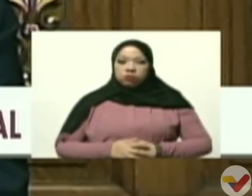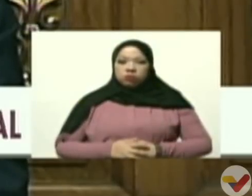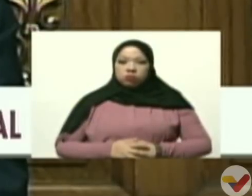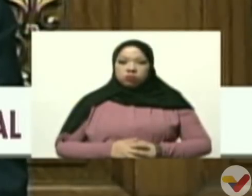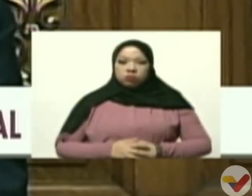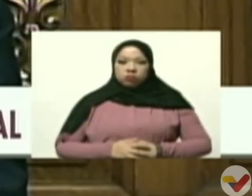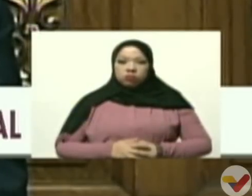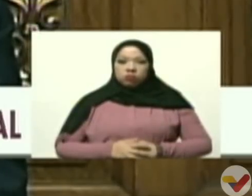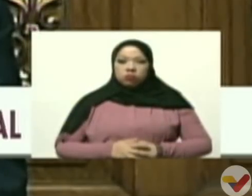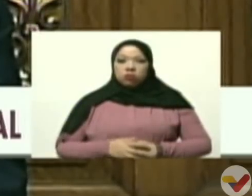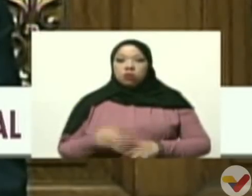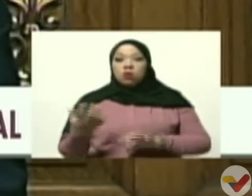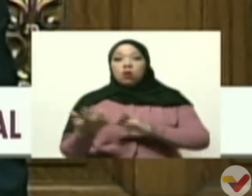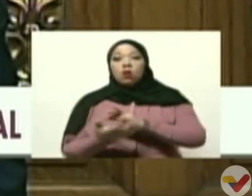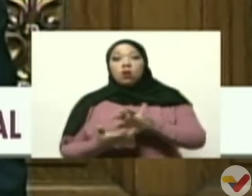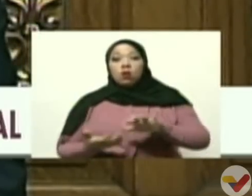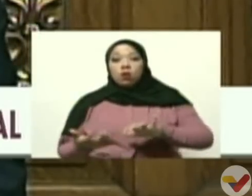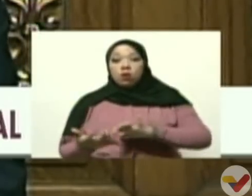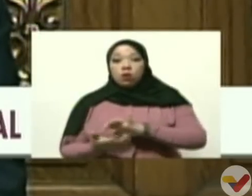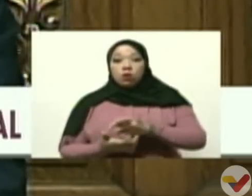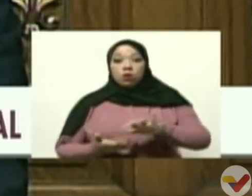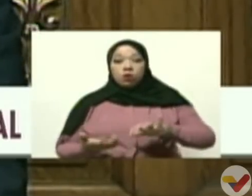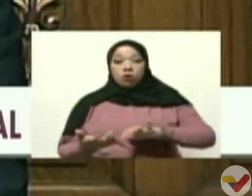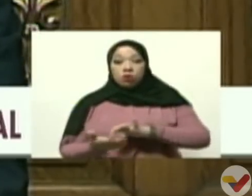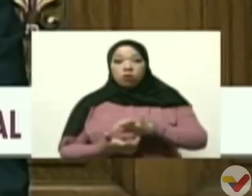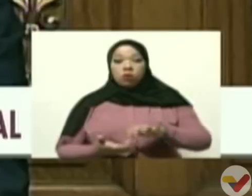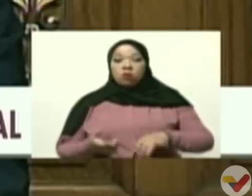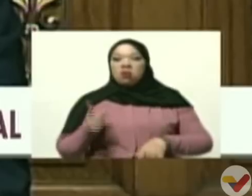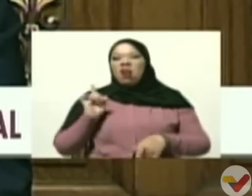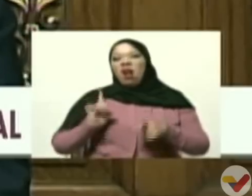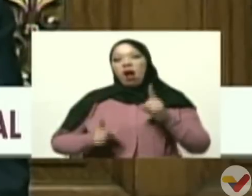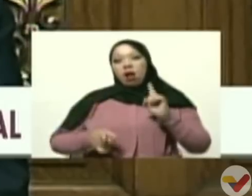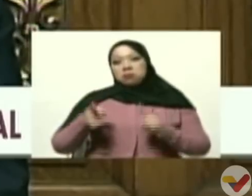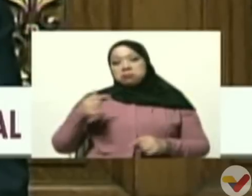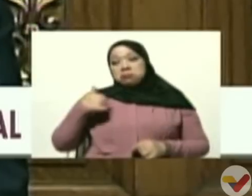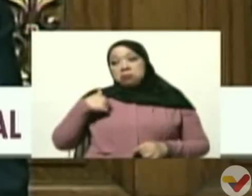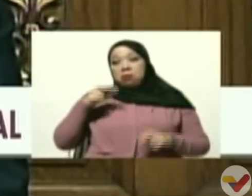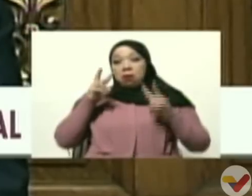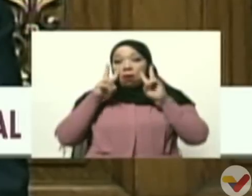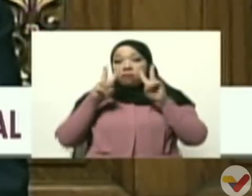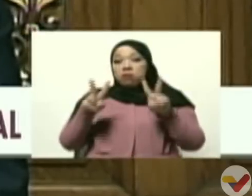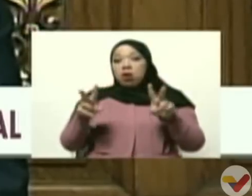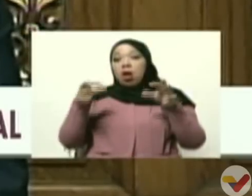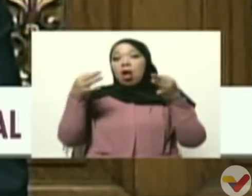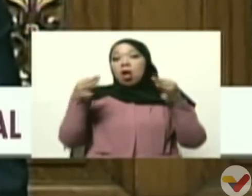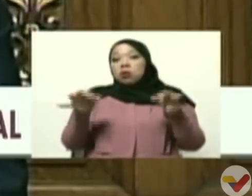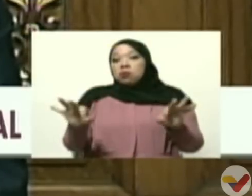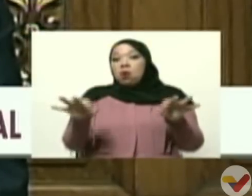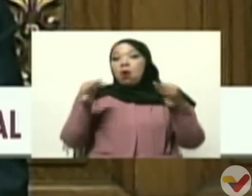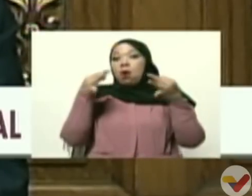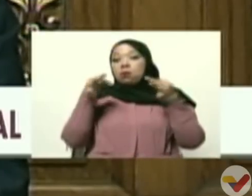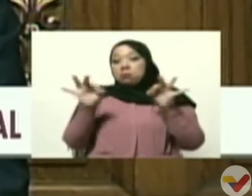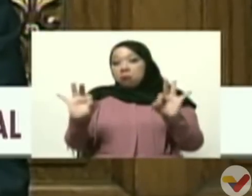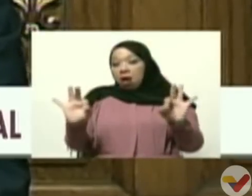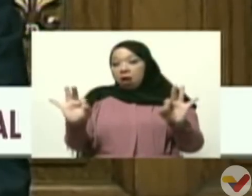ocurrió un hecho que para algunos pudiera ser normal. Un grupo de personas que estaban